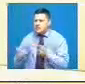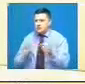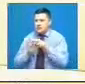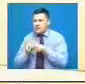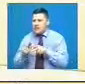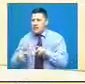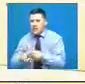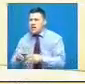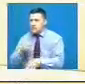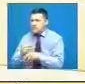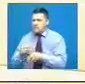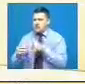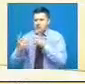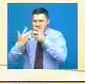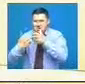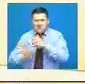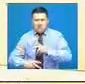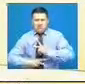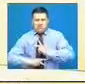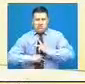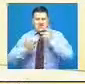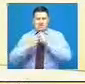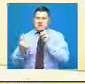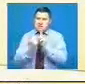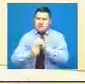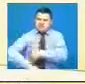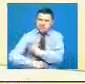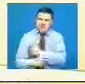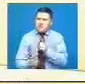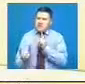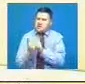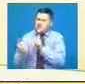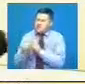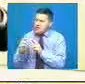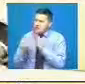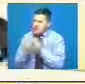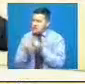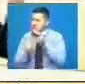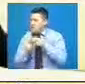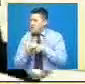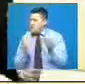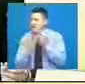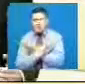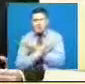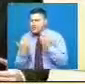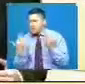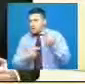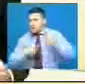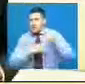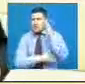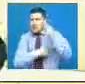pueden restringir el desarrollo de una empresa, o esos cambios regulatorios que son necesarios para hacer el país más